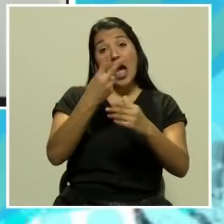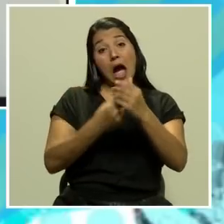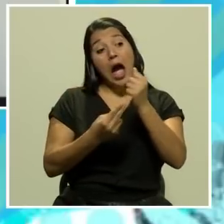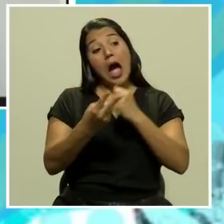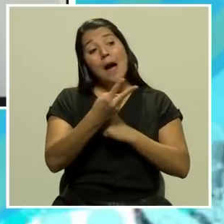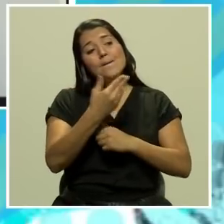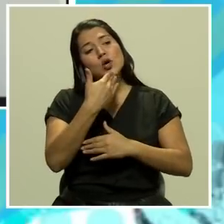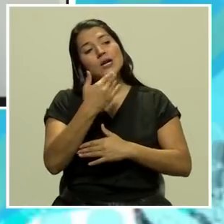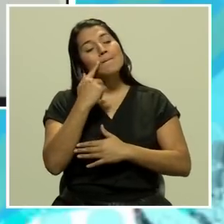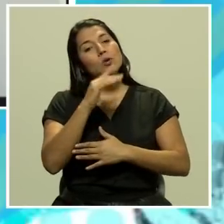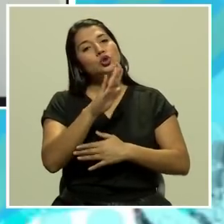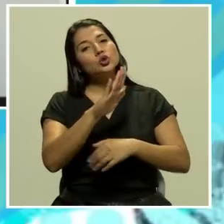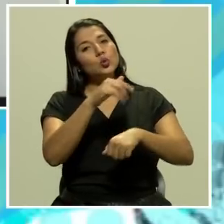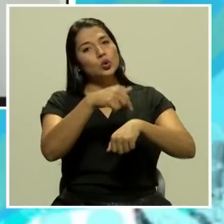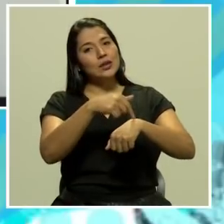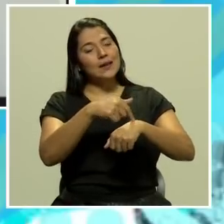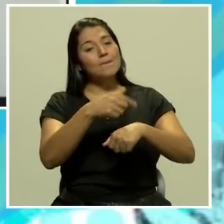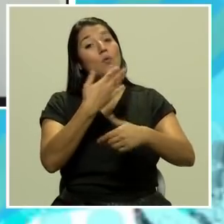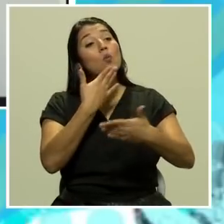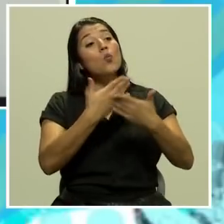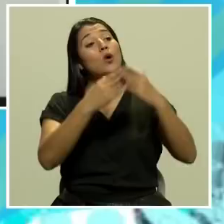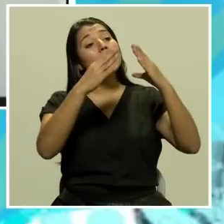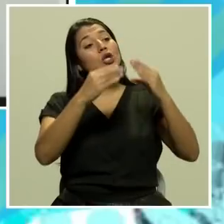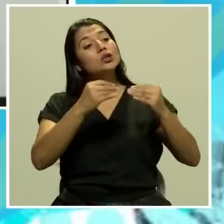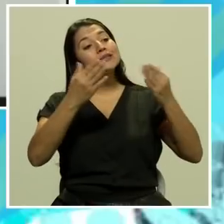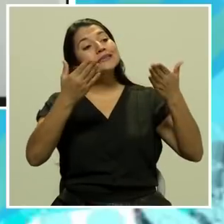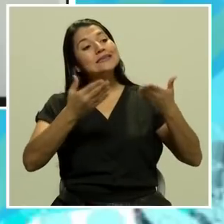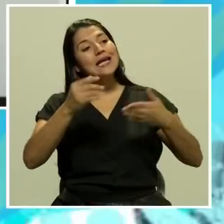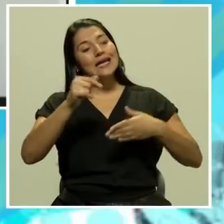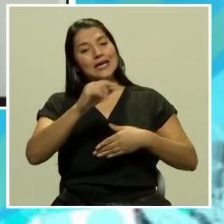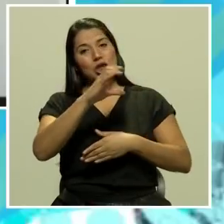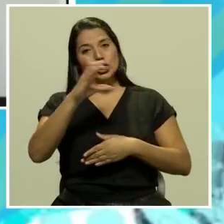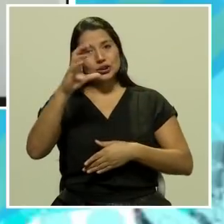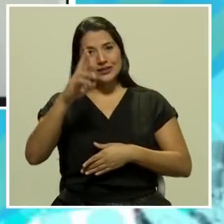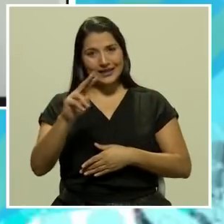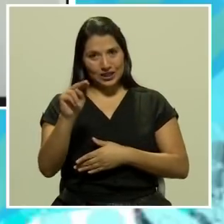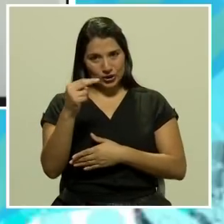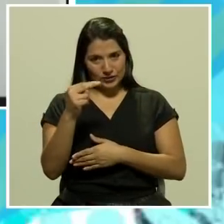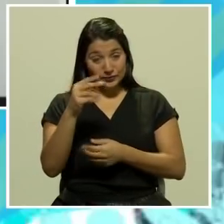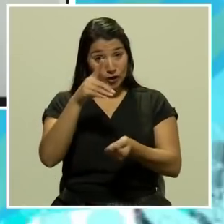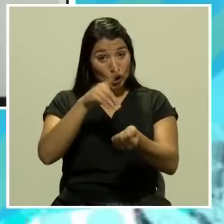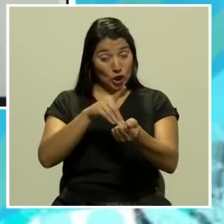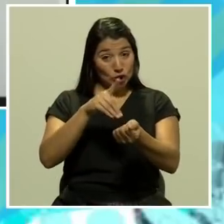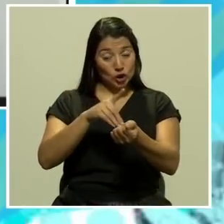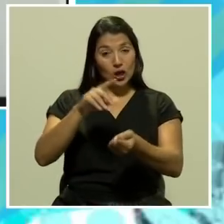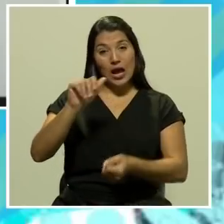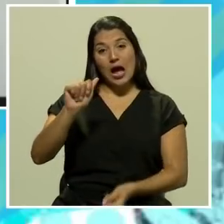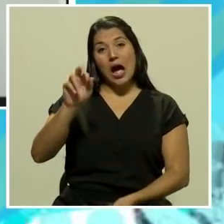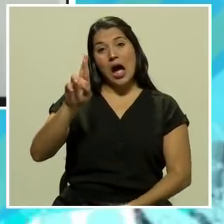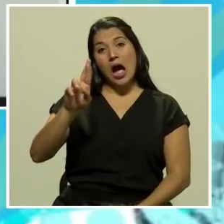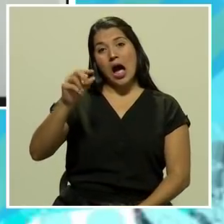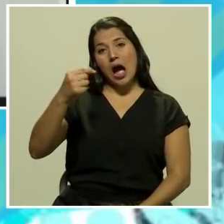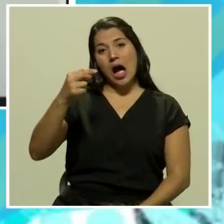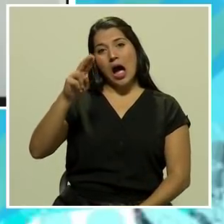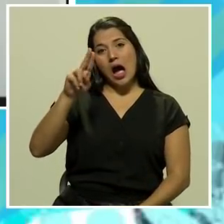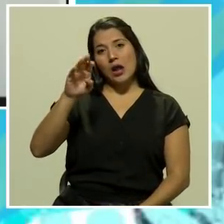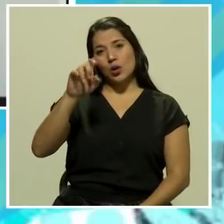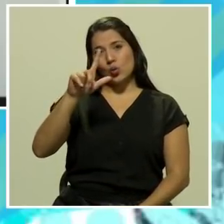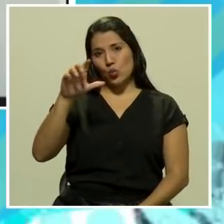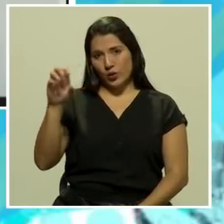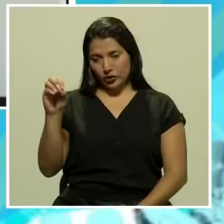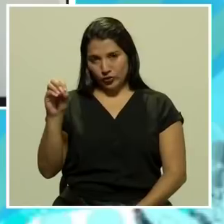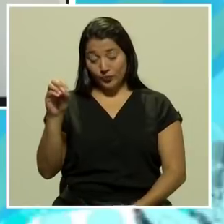tiempo, buenas noches y bienvenidos al set de Costa Rica Noticias. Doctor Argüello, la comunidad